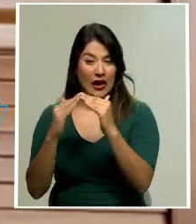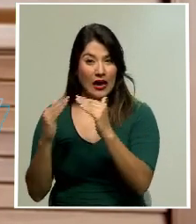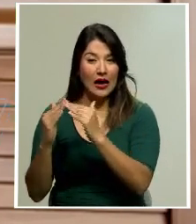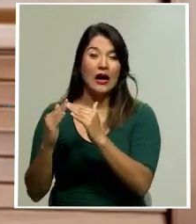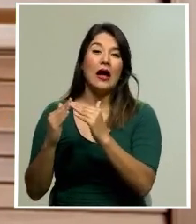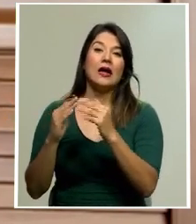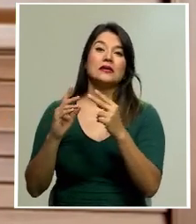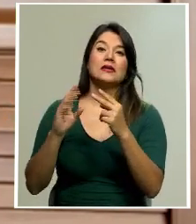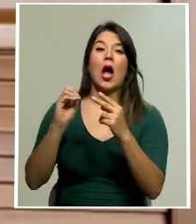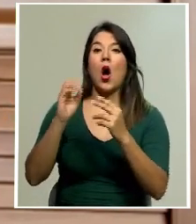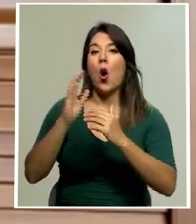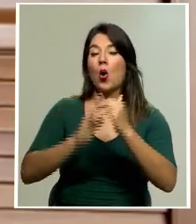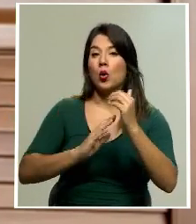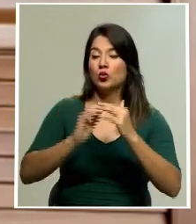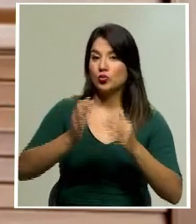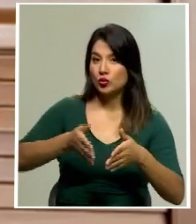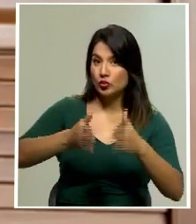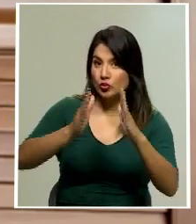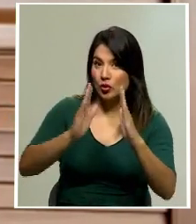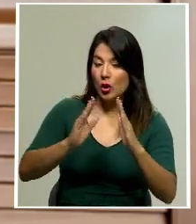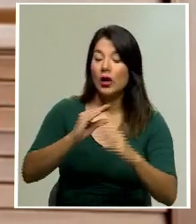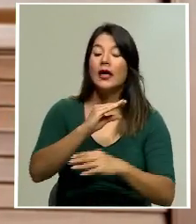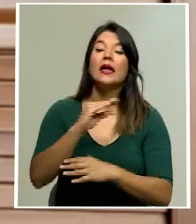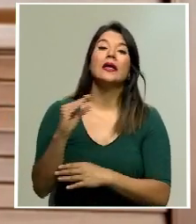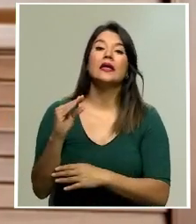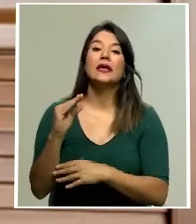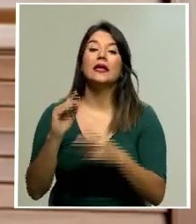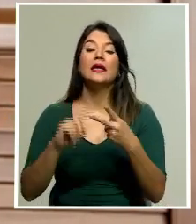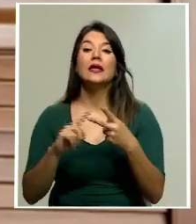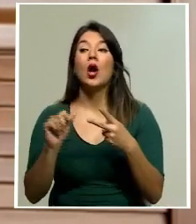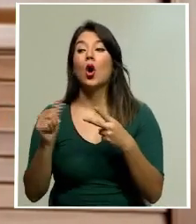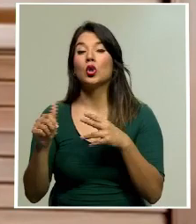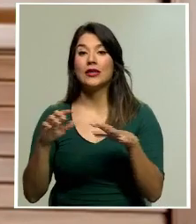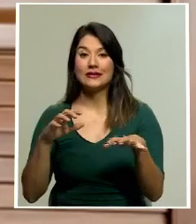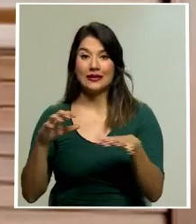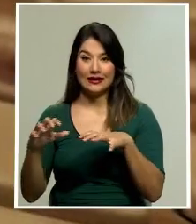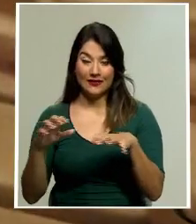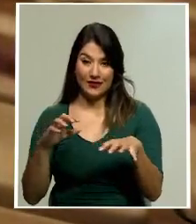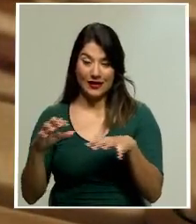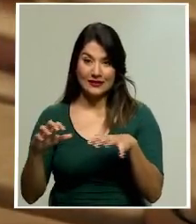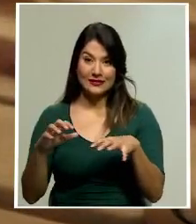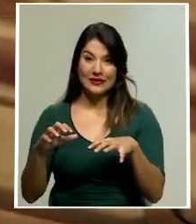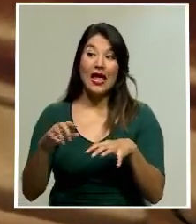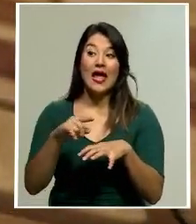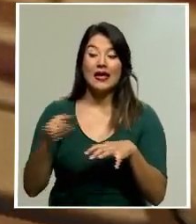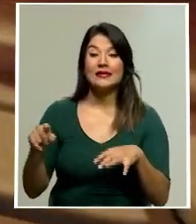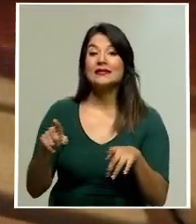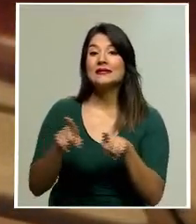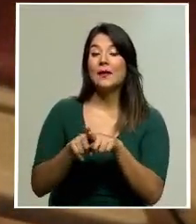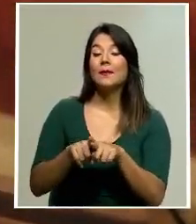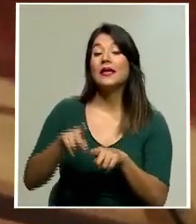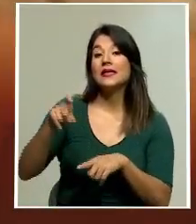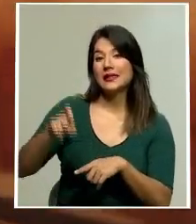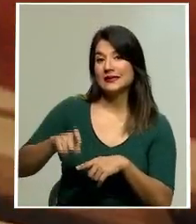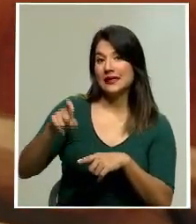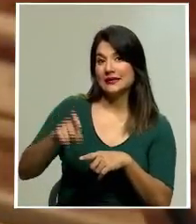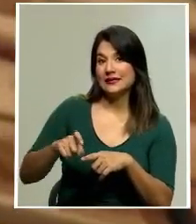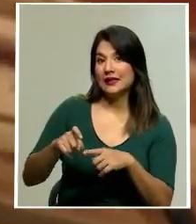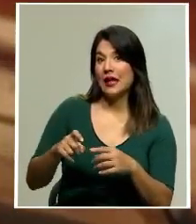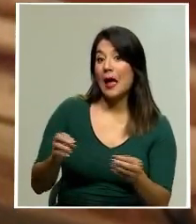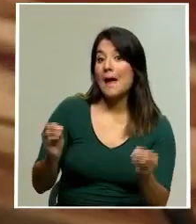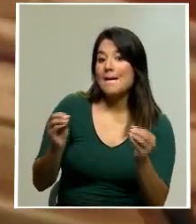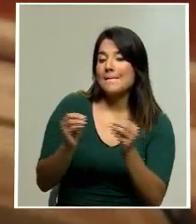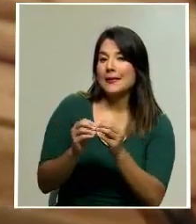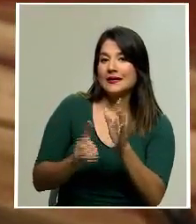que es construcción en sí mismo y otras actividades que también van a necesitar un fuerte